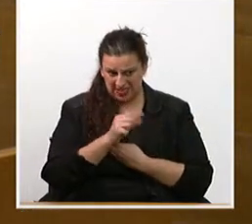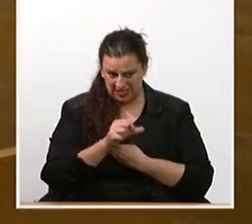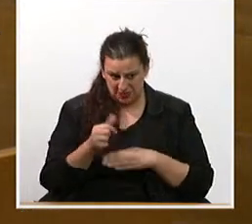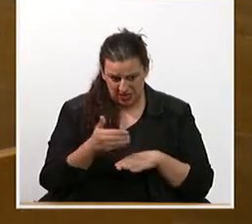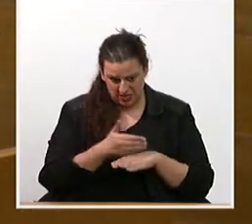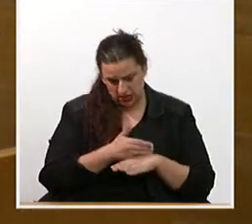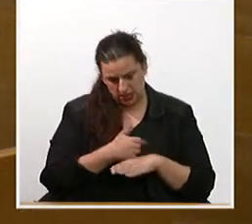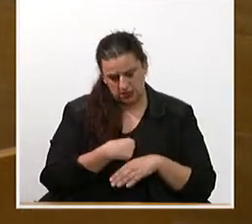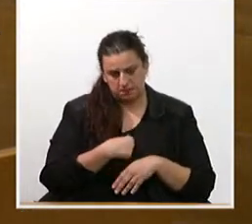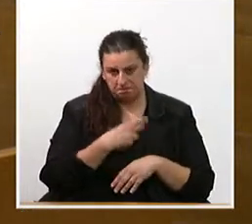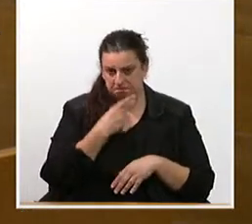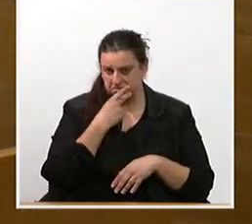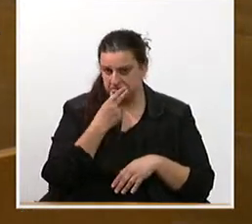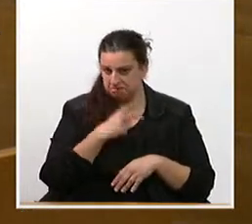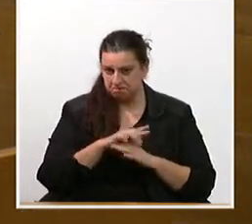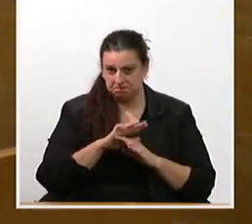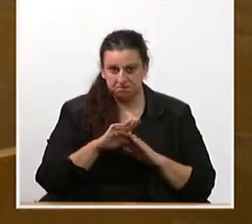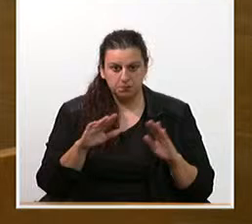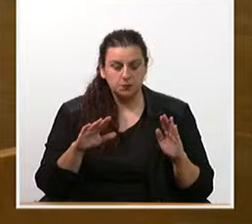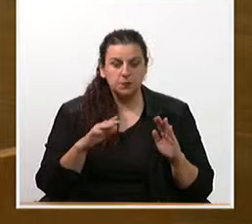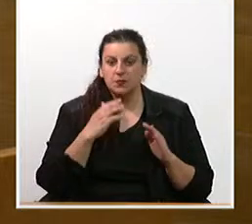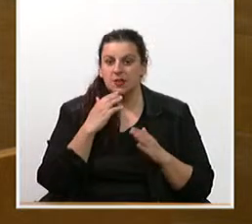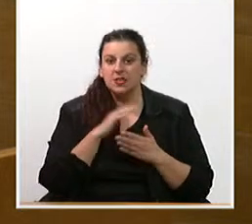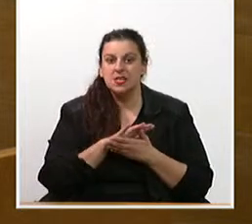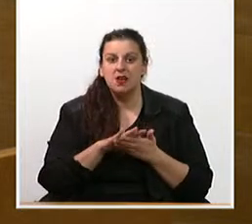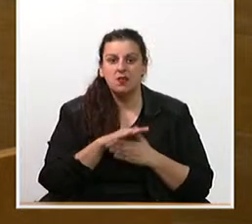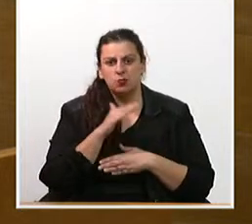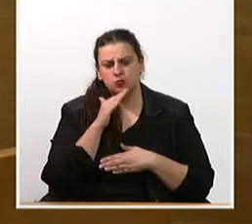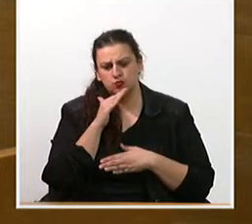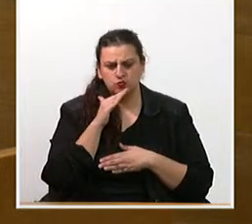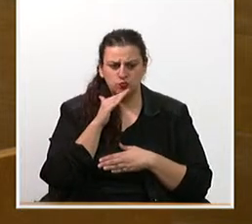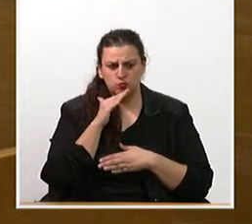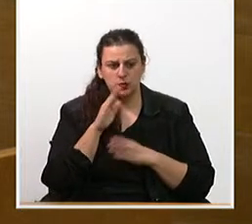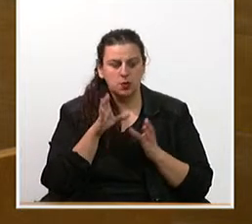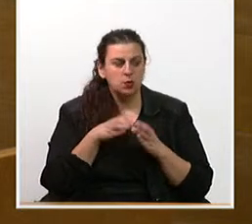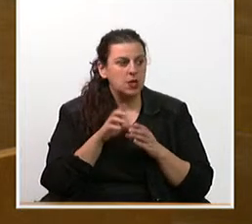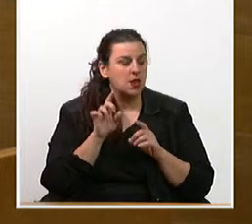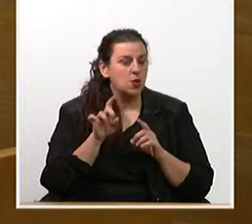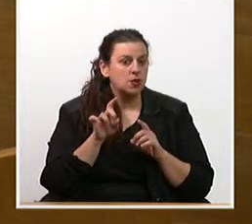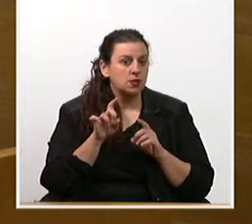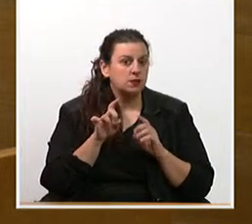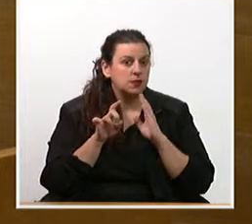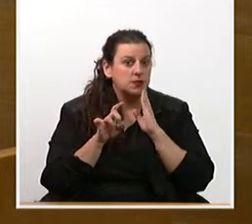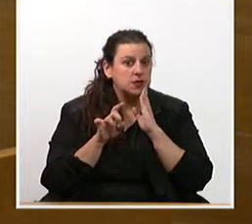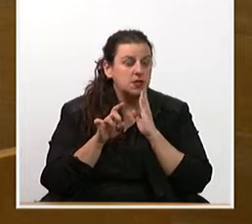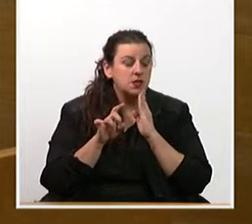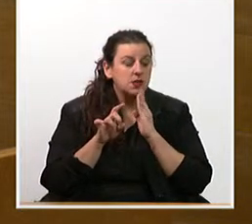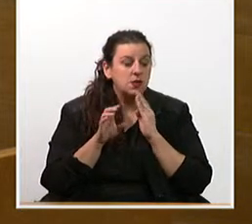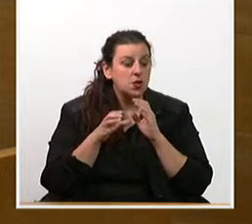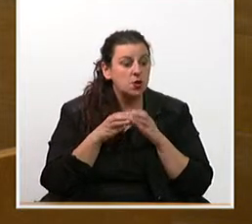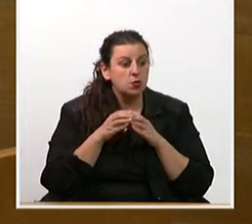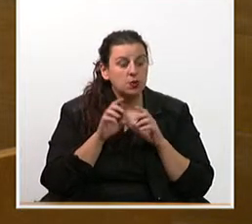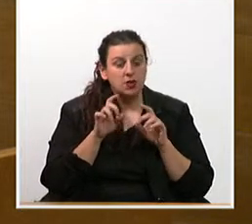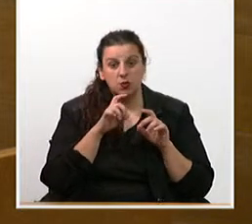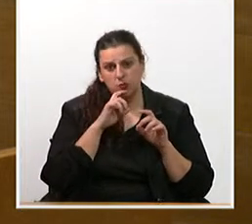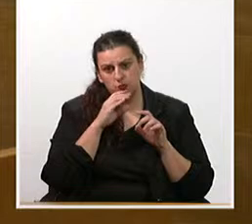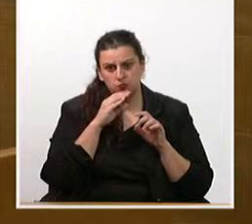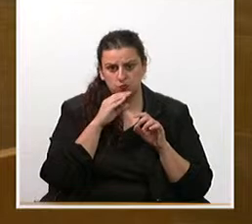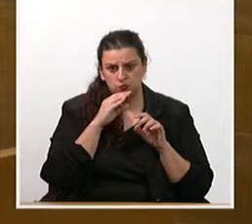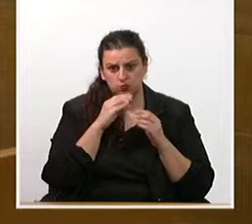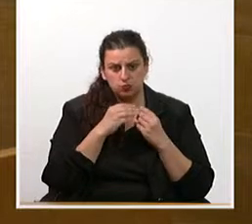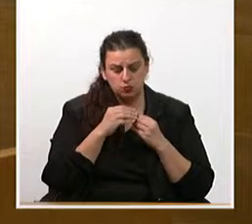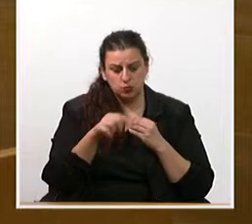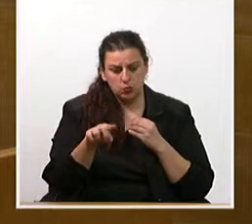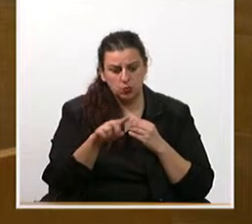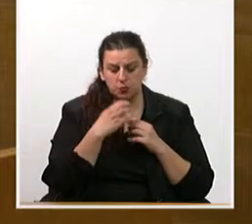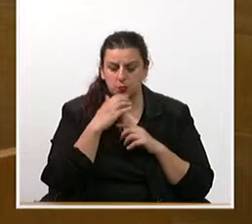poca y mire si hablamos de enfados a la comunidad educativa la comunidad educativa está muy enfadada eh Por ejemplo porque